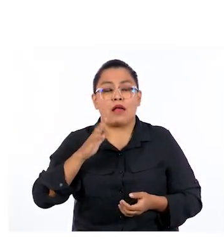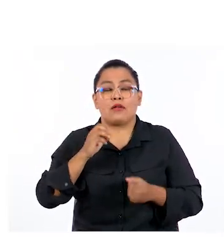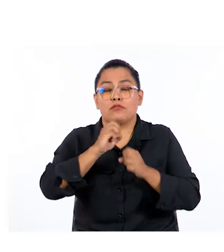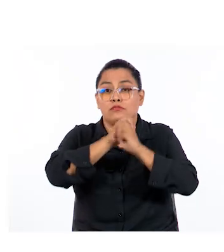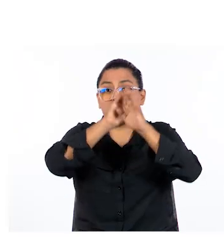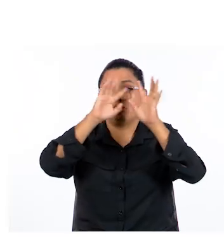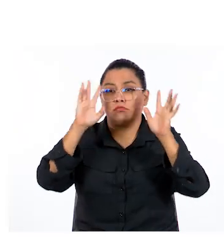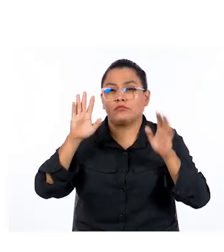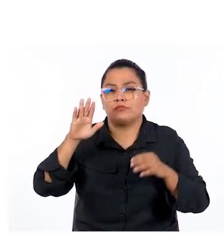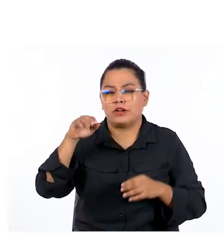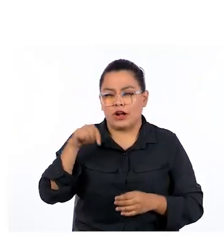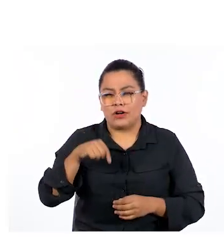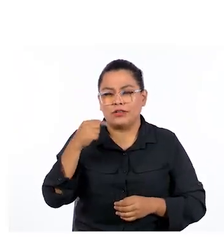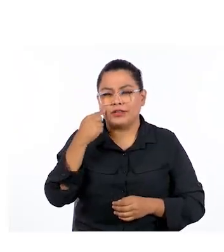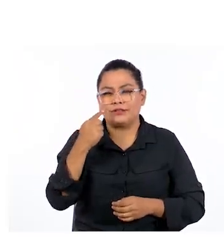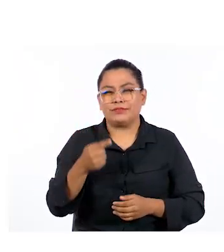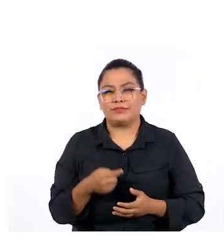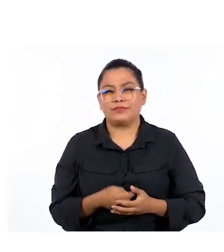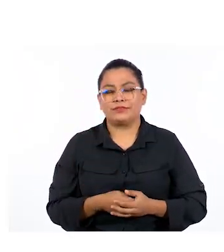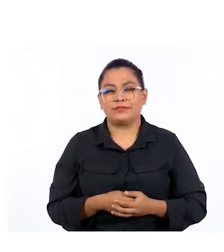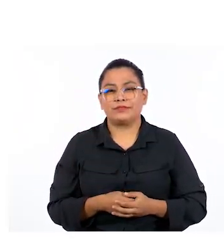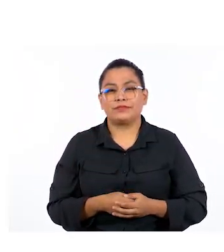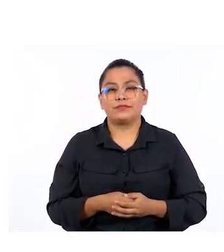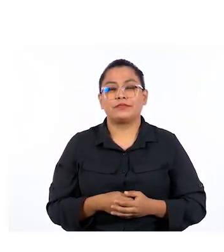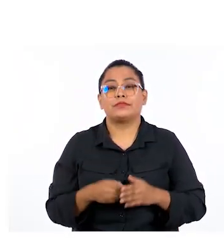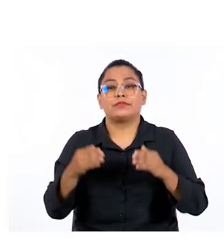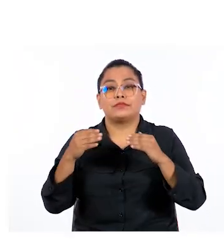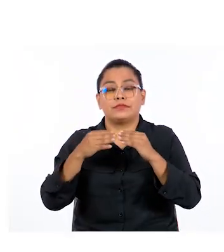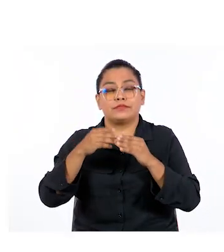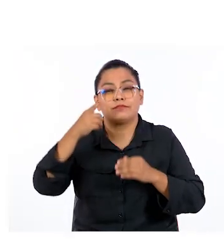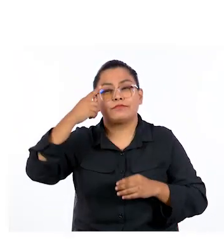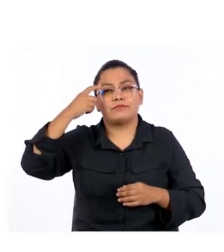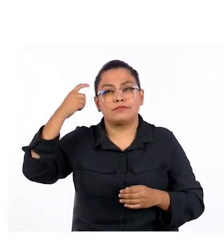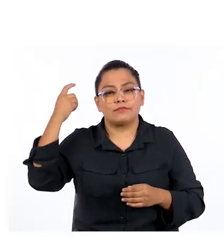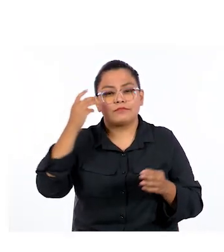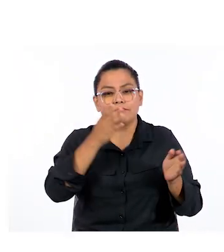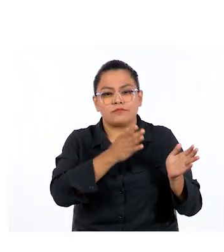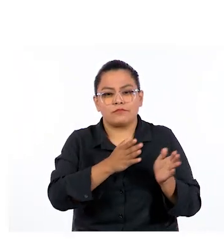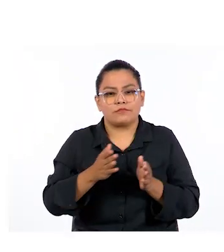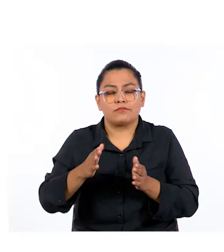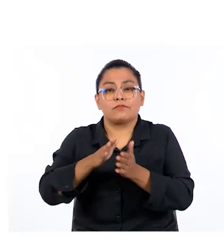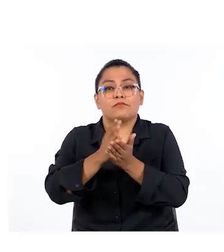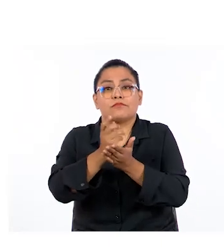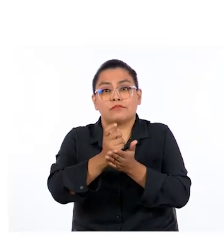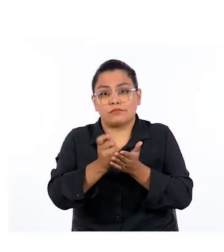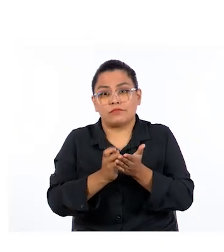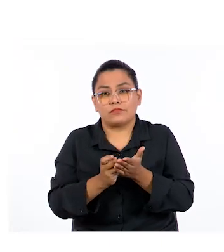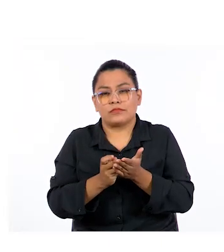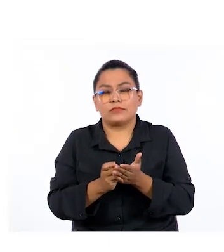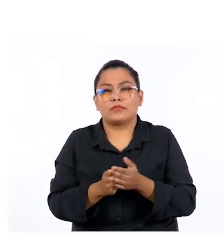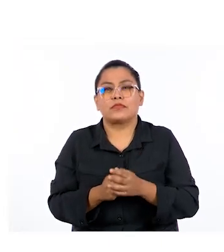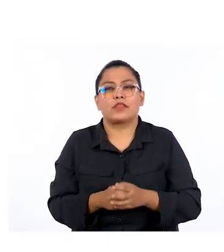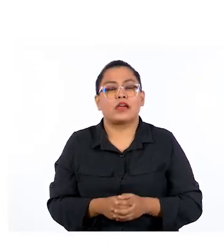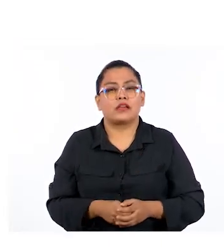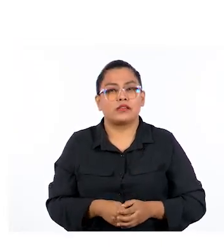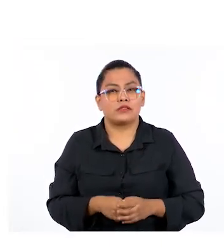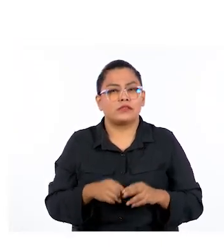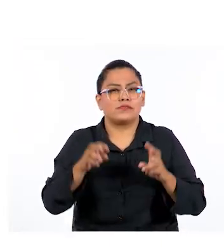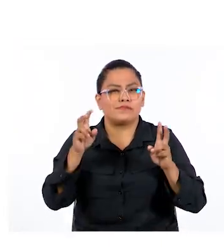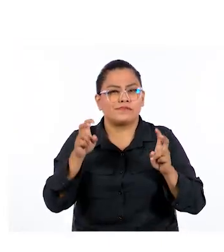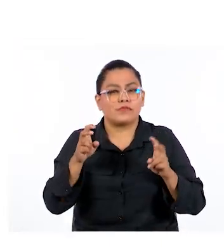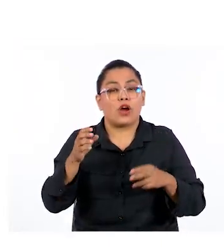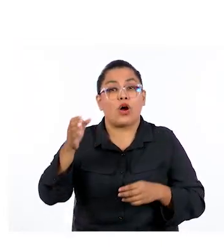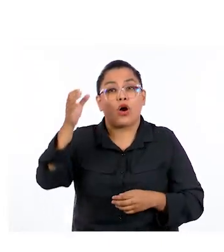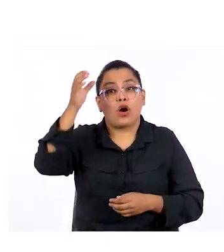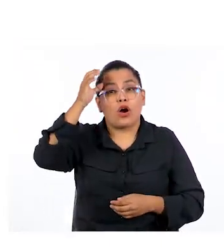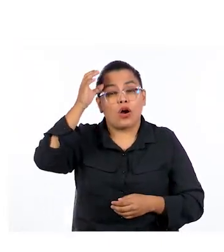momentos. Hay también un recordatorio de la estructura del libro de texto y esta parte se titula Conozca el libro de